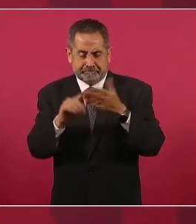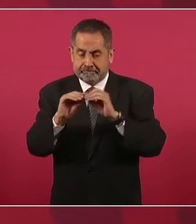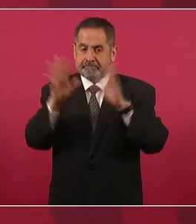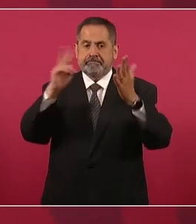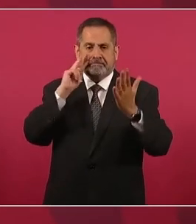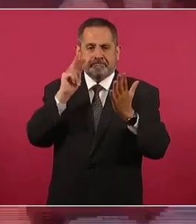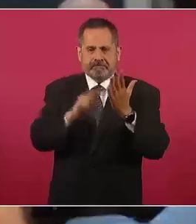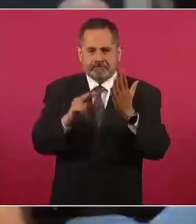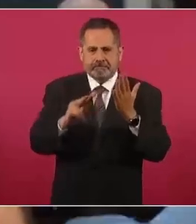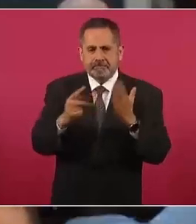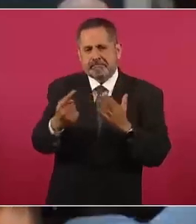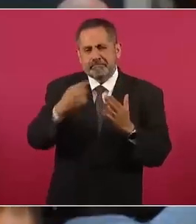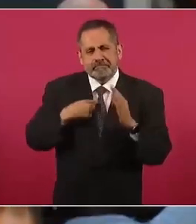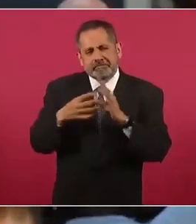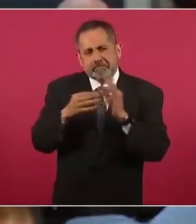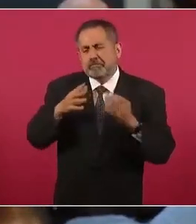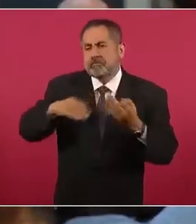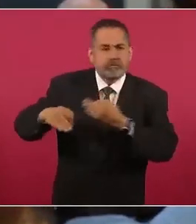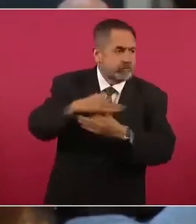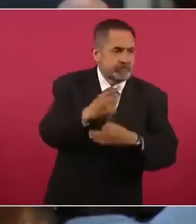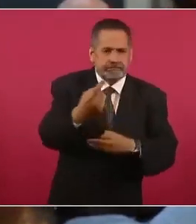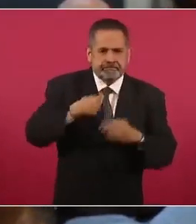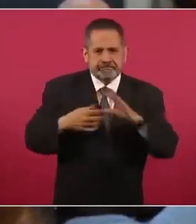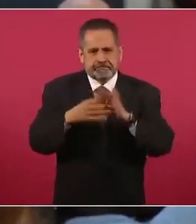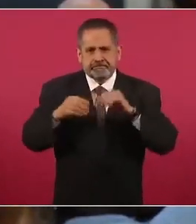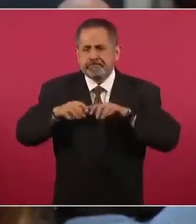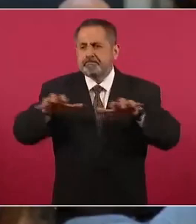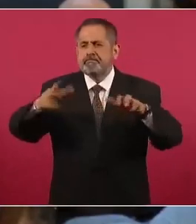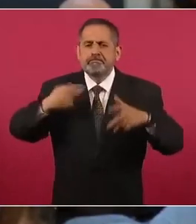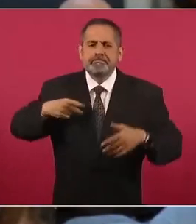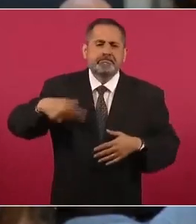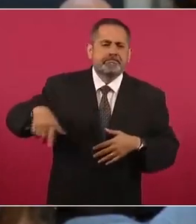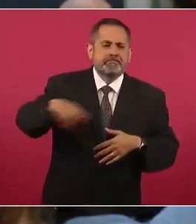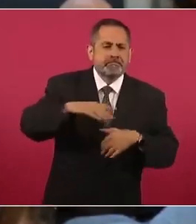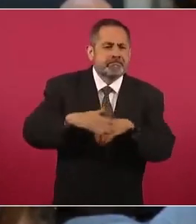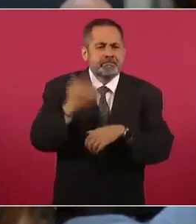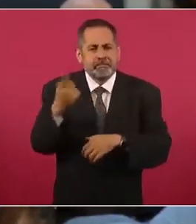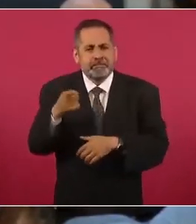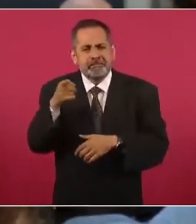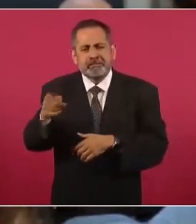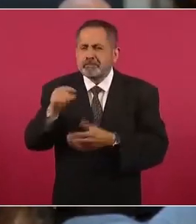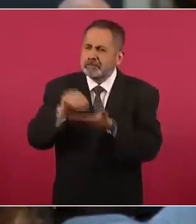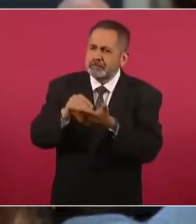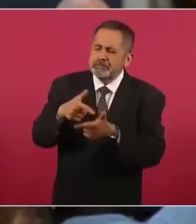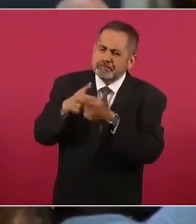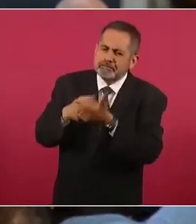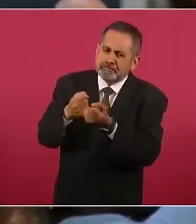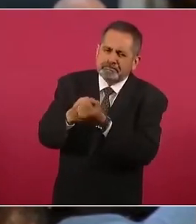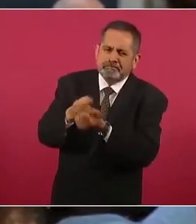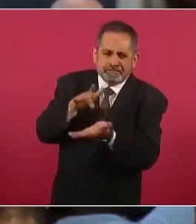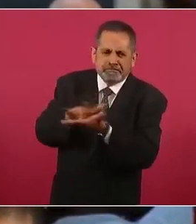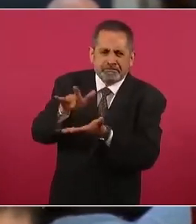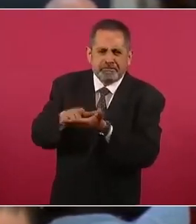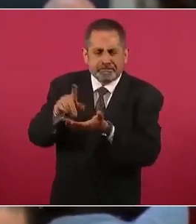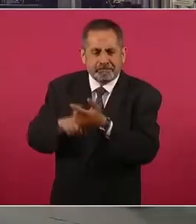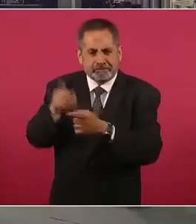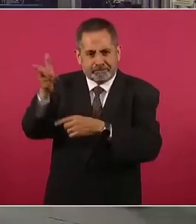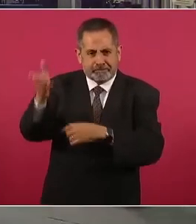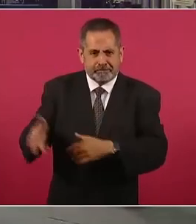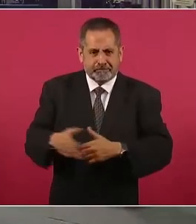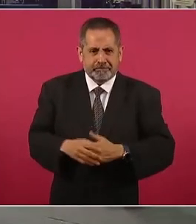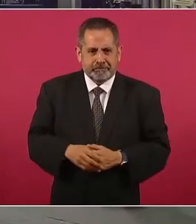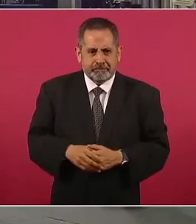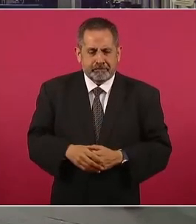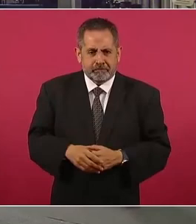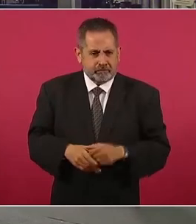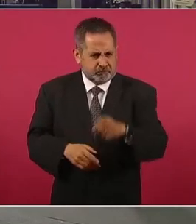revelador y que me explique, que nos explique al pueblo de México, ¿por qué seguir respaldando a un personaje como Alejandro Gersmanero? Tú tienes